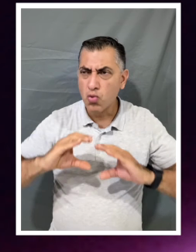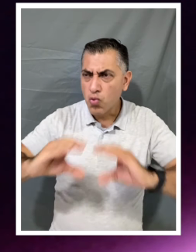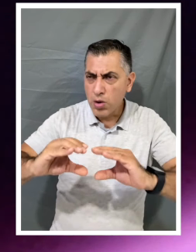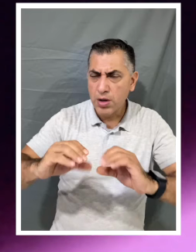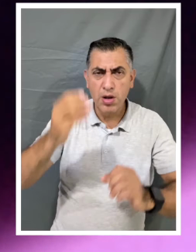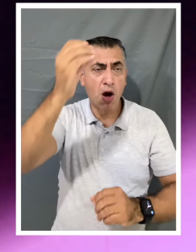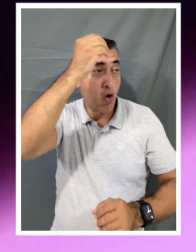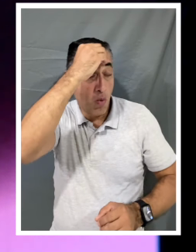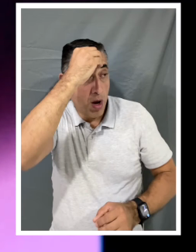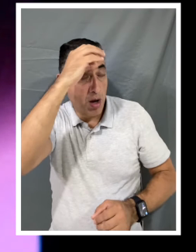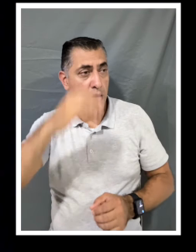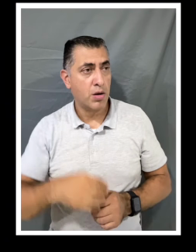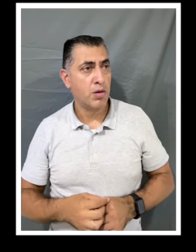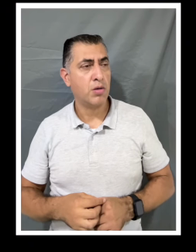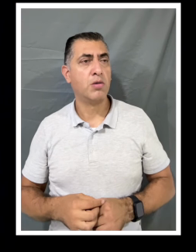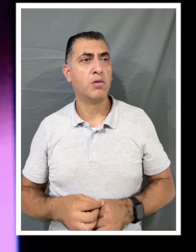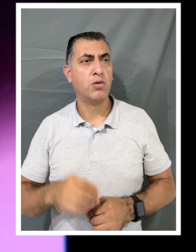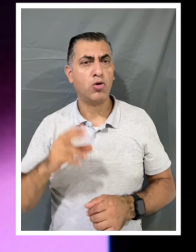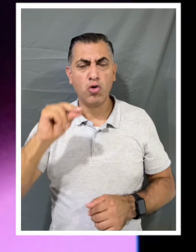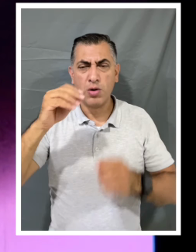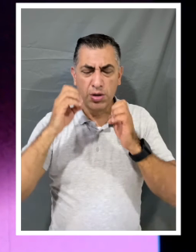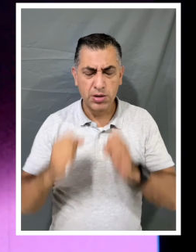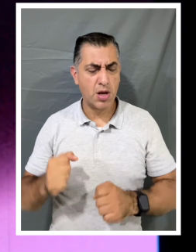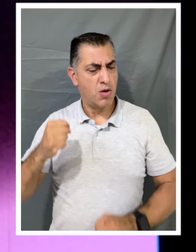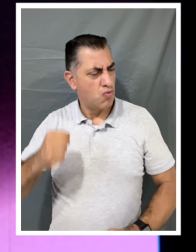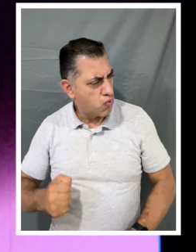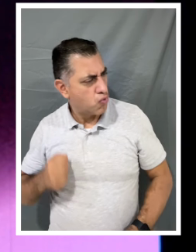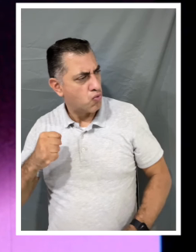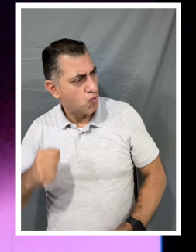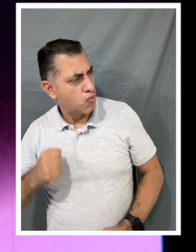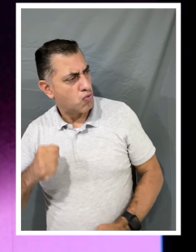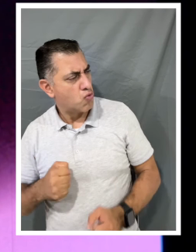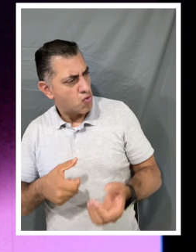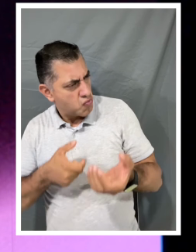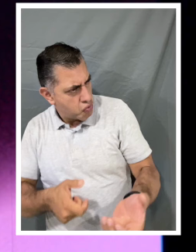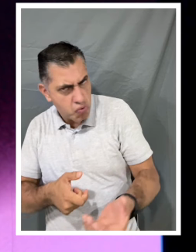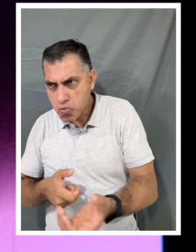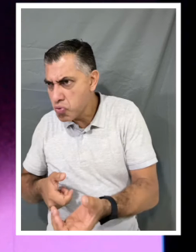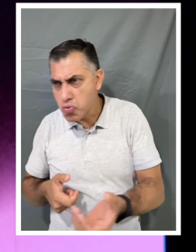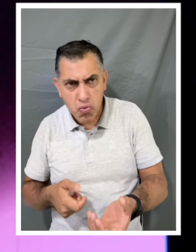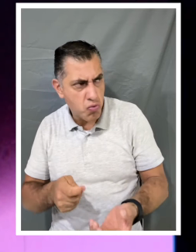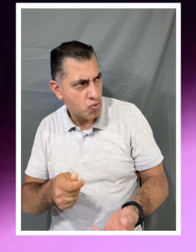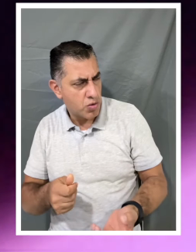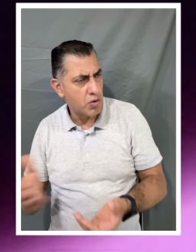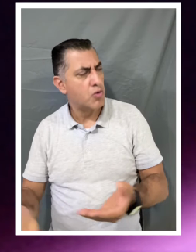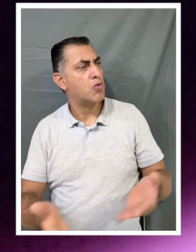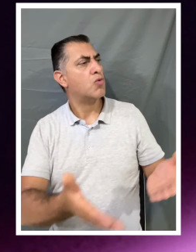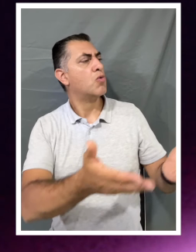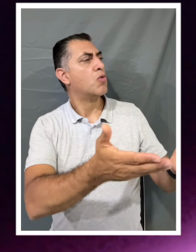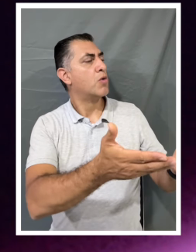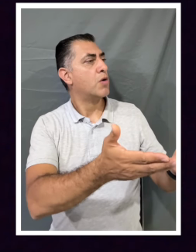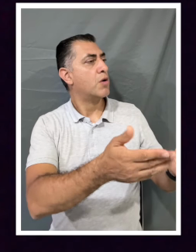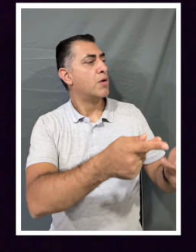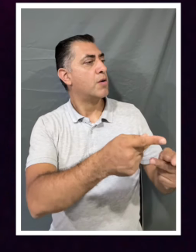pastor con las ovejas no está el pastor ahí con una vara actualmente con un rifle y con sus perros y está llevándolos A dónde a